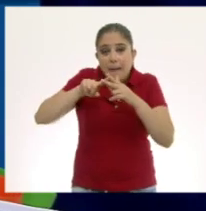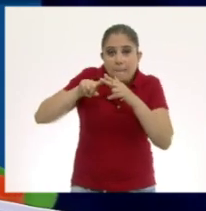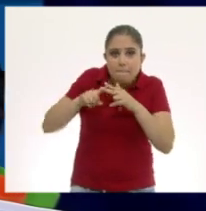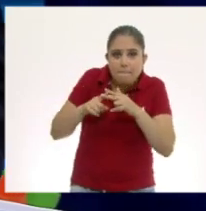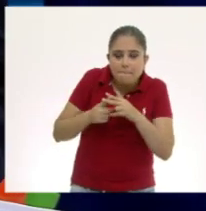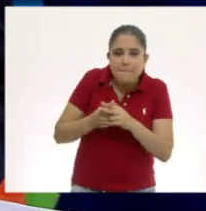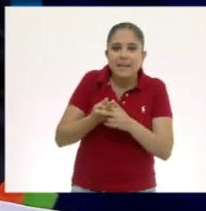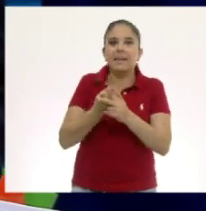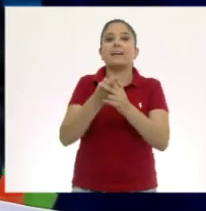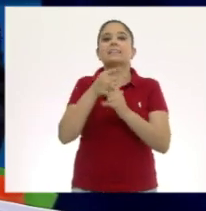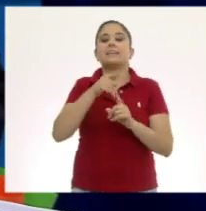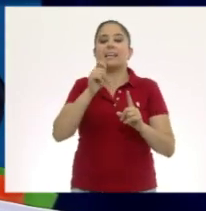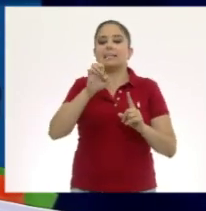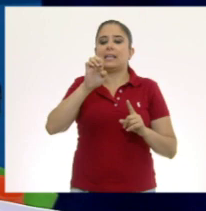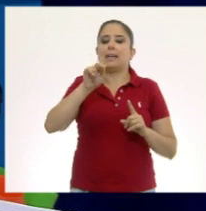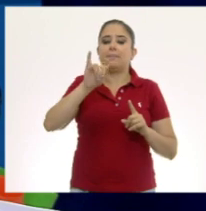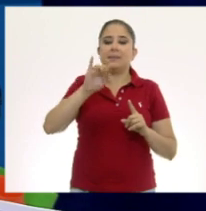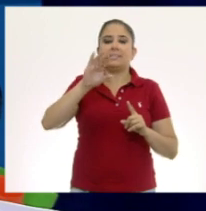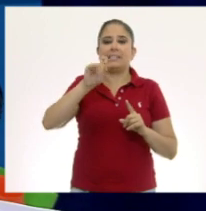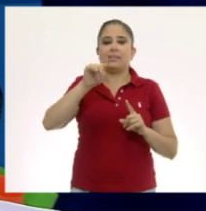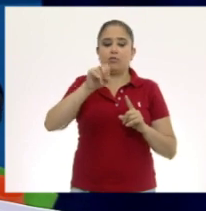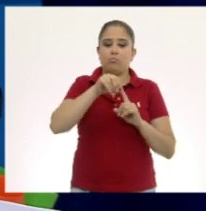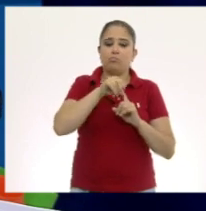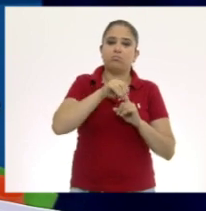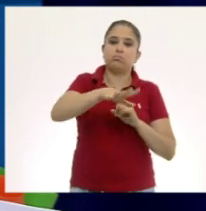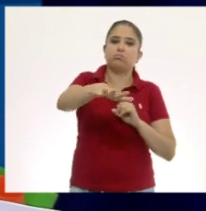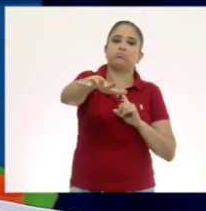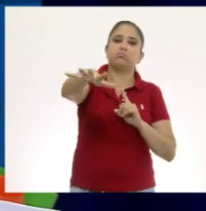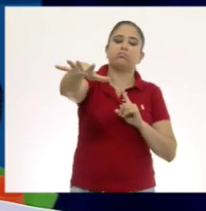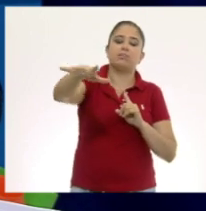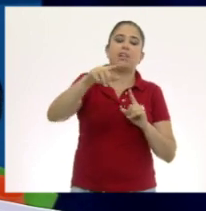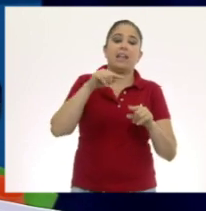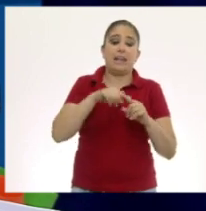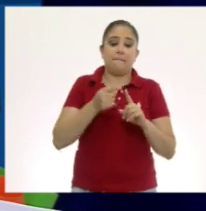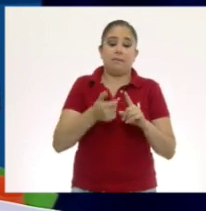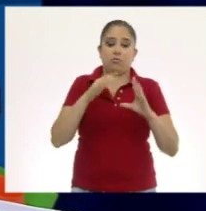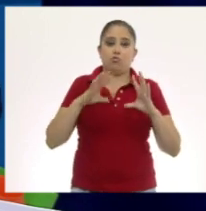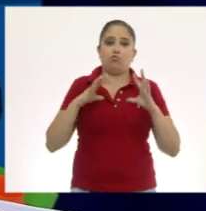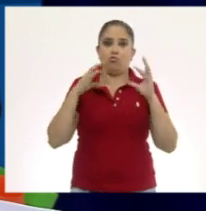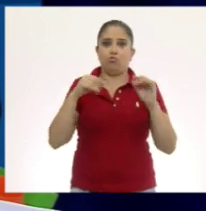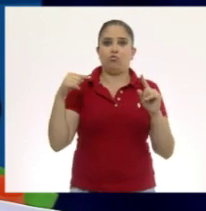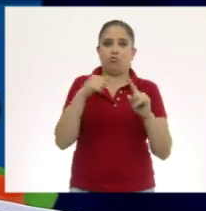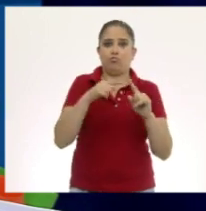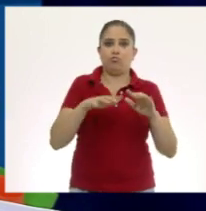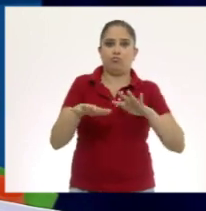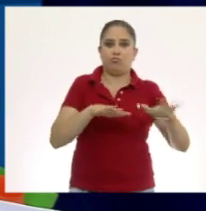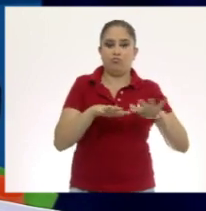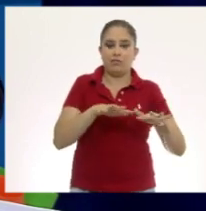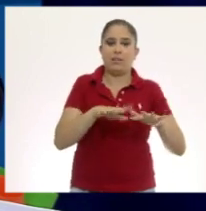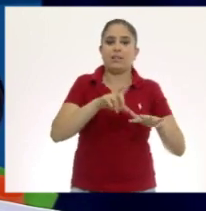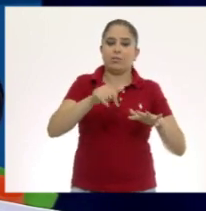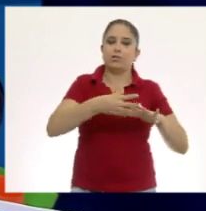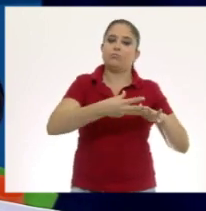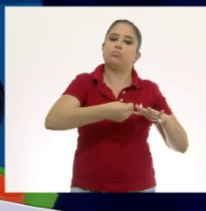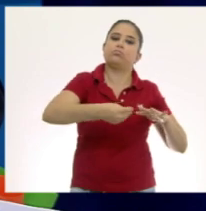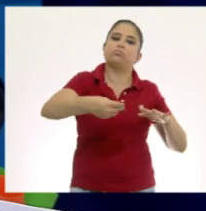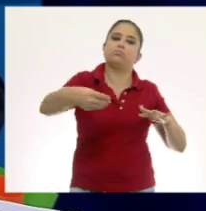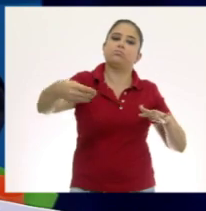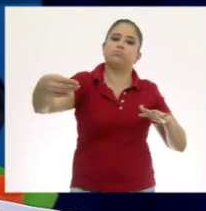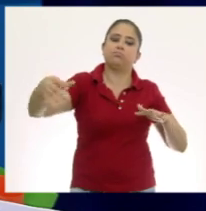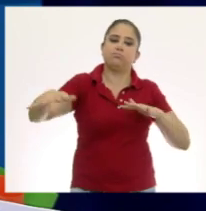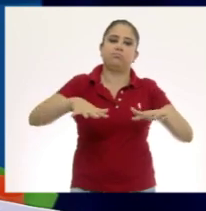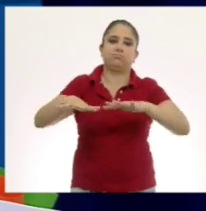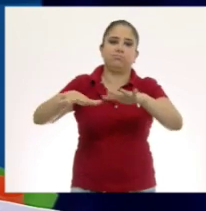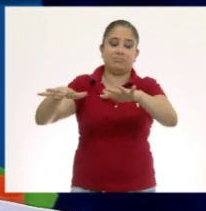nosotros llamamos el epicentro, donde se dio el movimiento y que está en la superficie